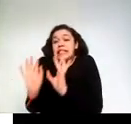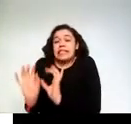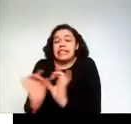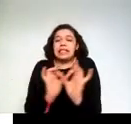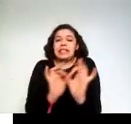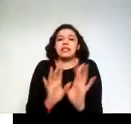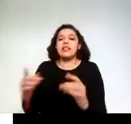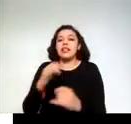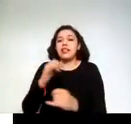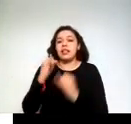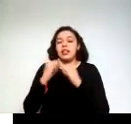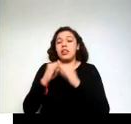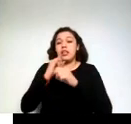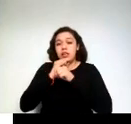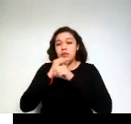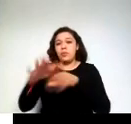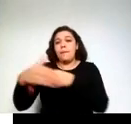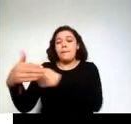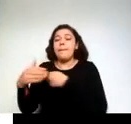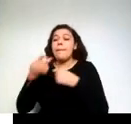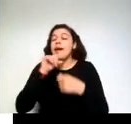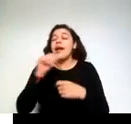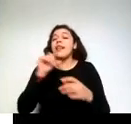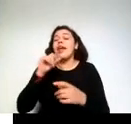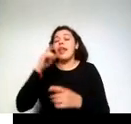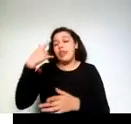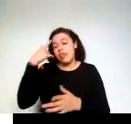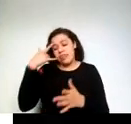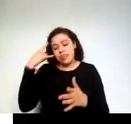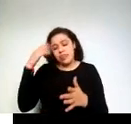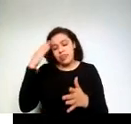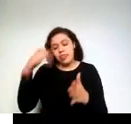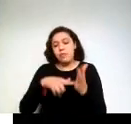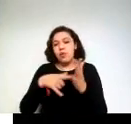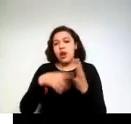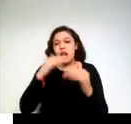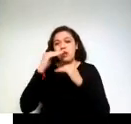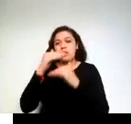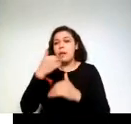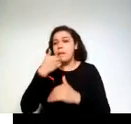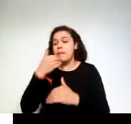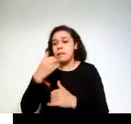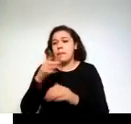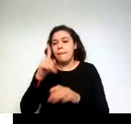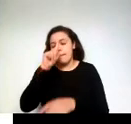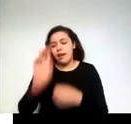de promover que eso no suceda y de cuidar adecuadamente las cargas de trabajo para que eso se pueda evitar, ¿no?